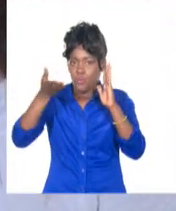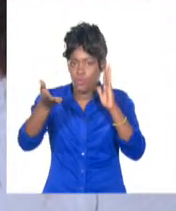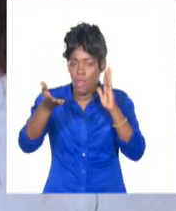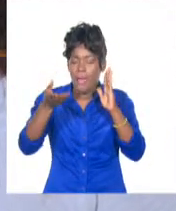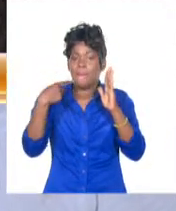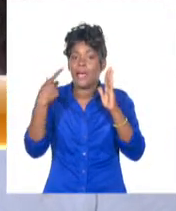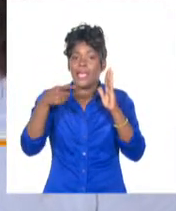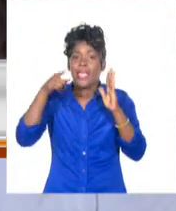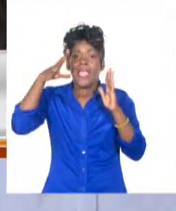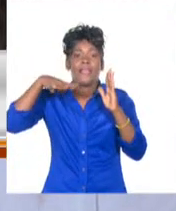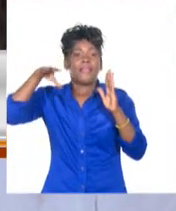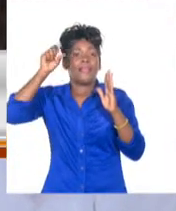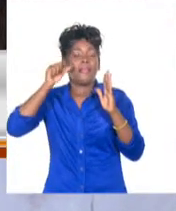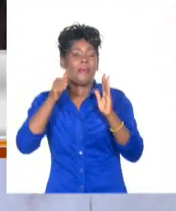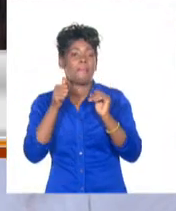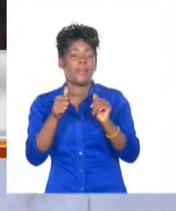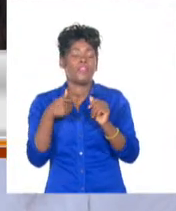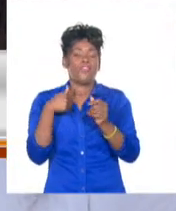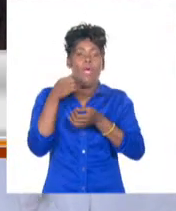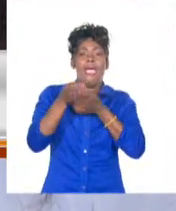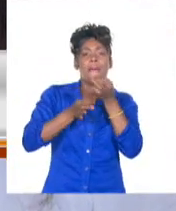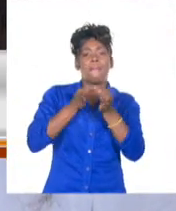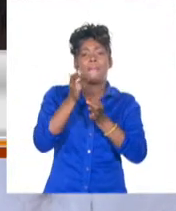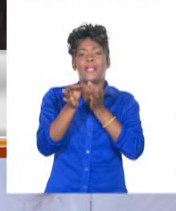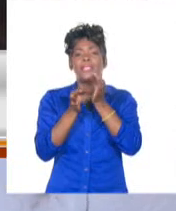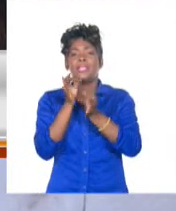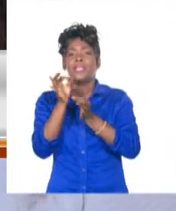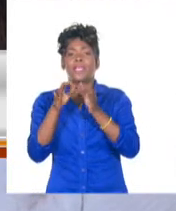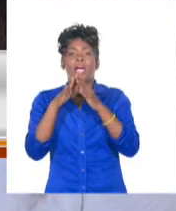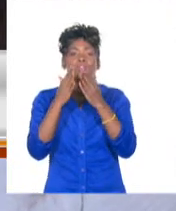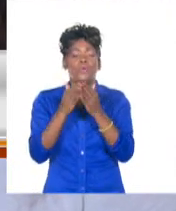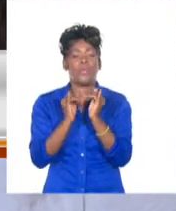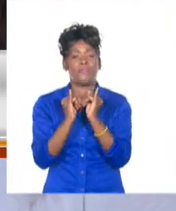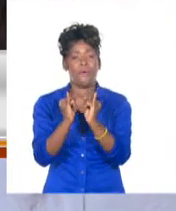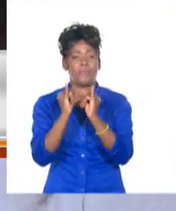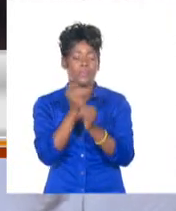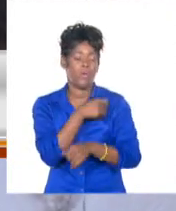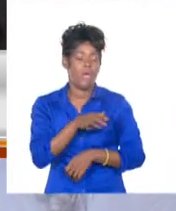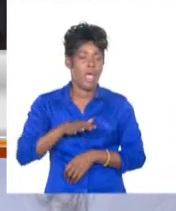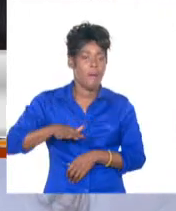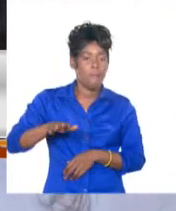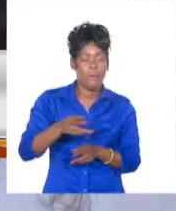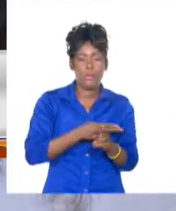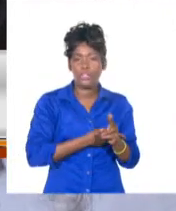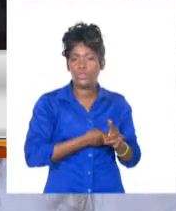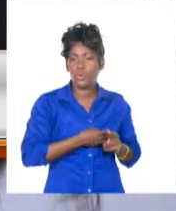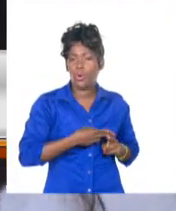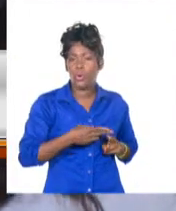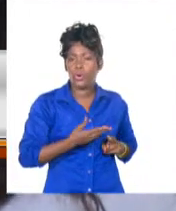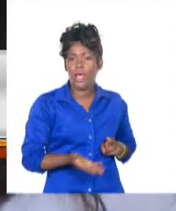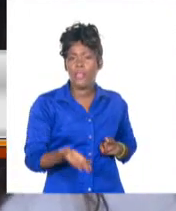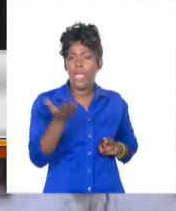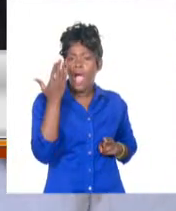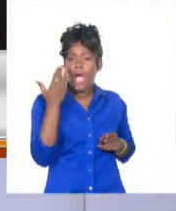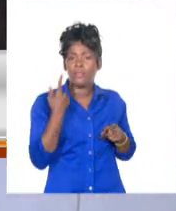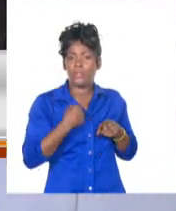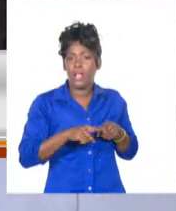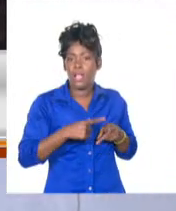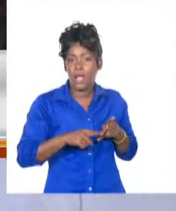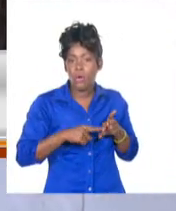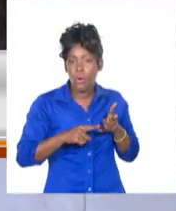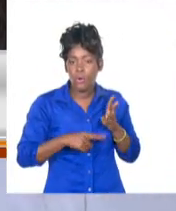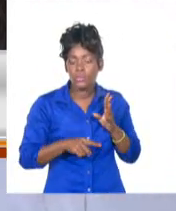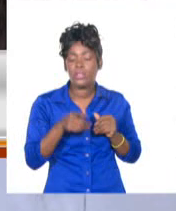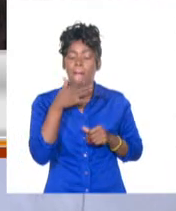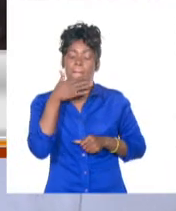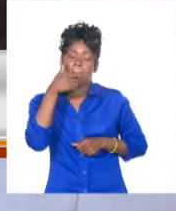porque pienso que la manera de transmitir la información, la tradición actual, ya no es la misma tradición oral que existía